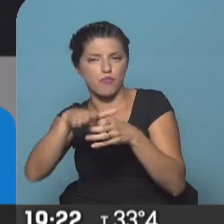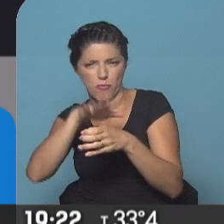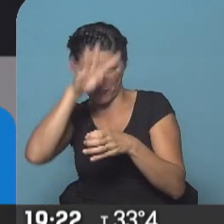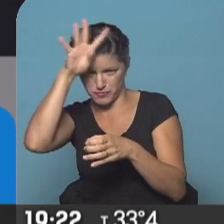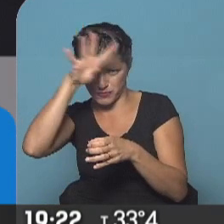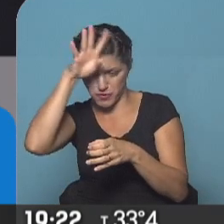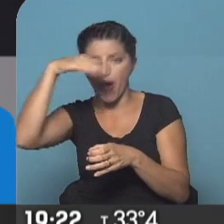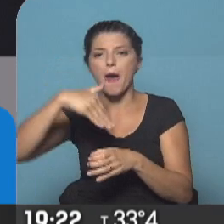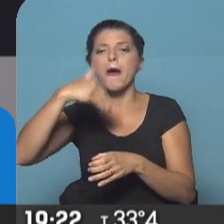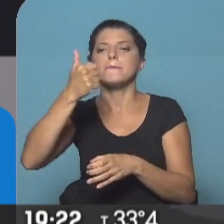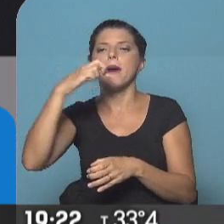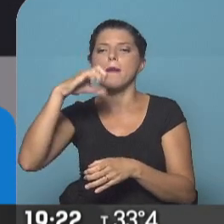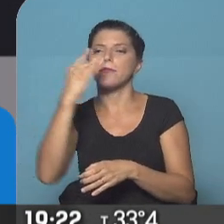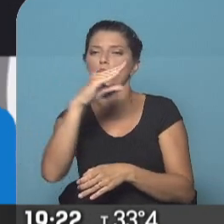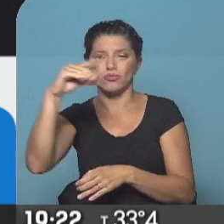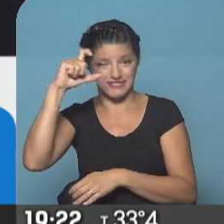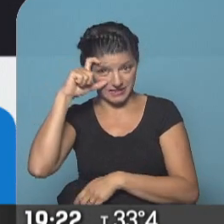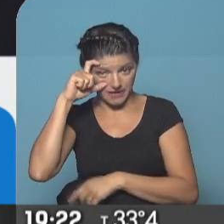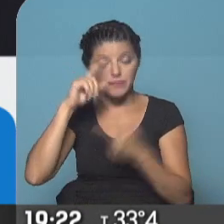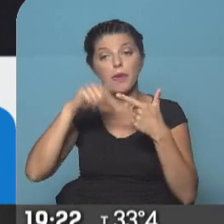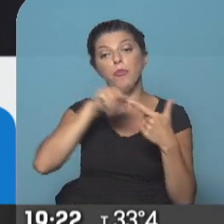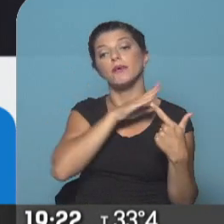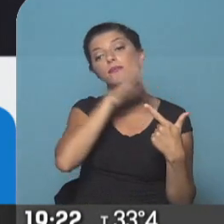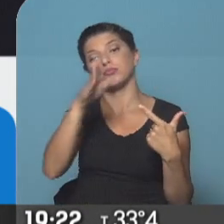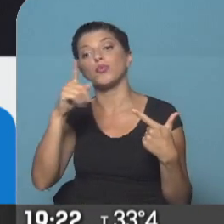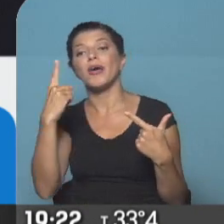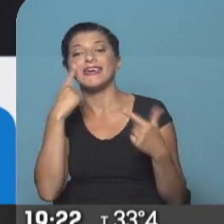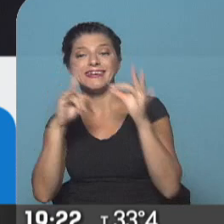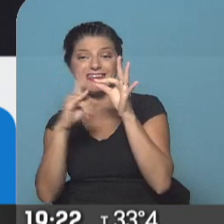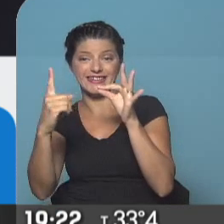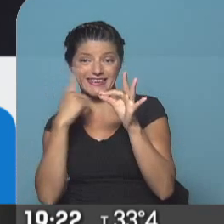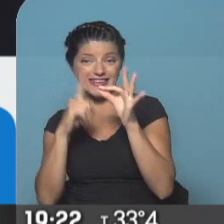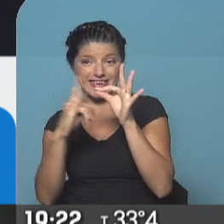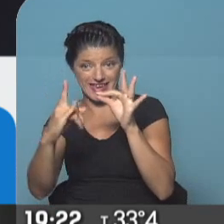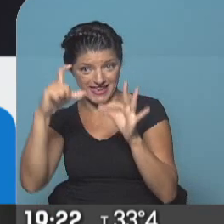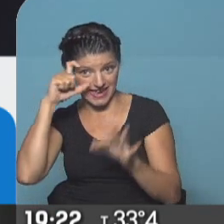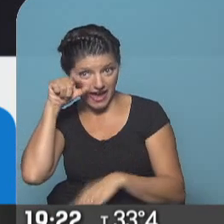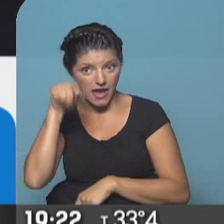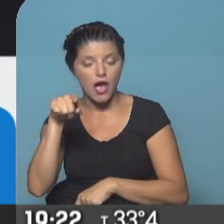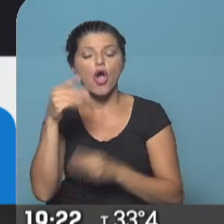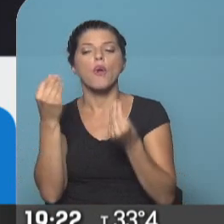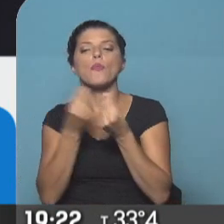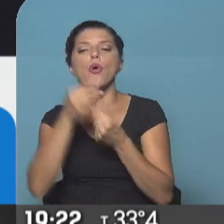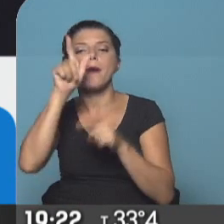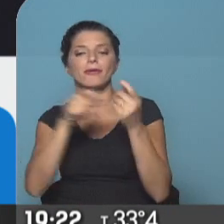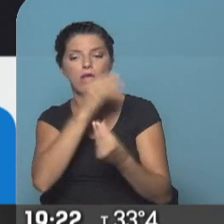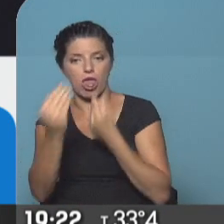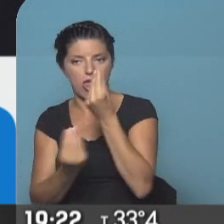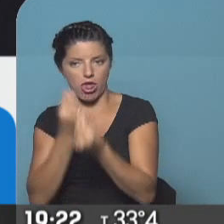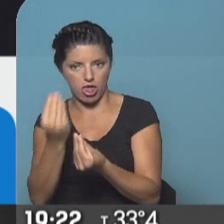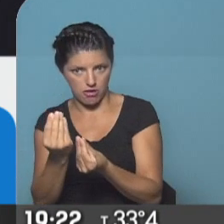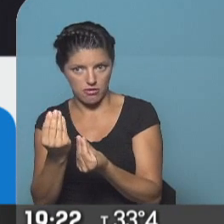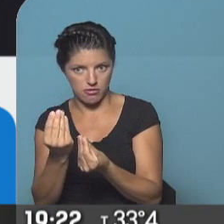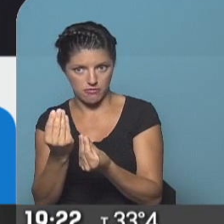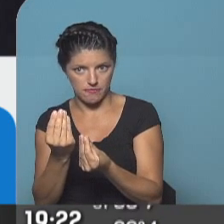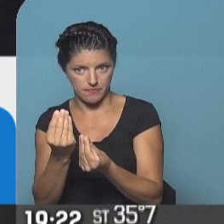mapuche, y después va a ir a Iquique, donde es la ciudad que mayor migrantes tiene en todo